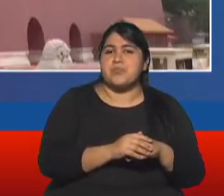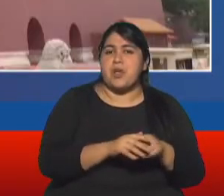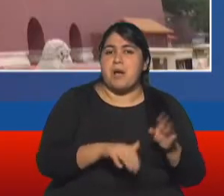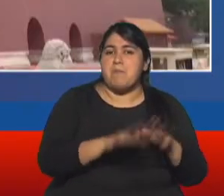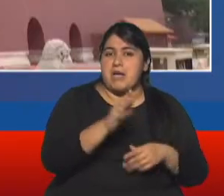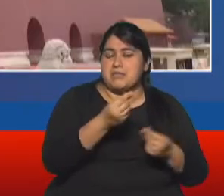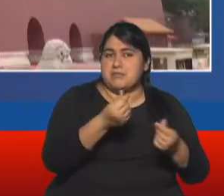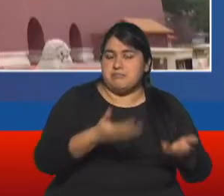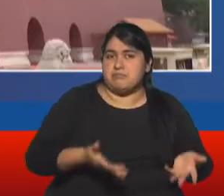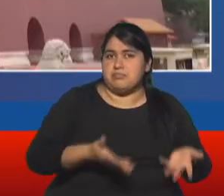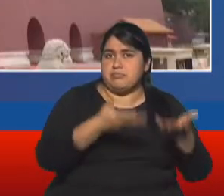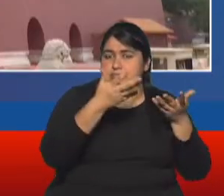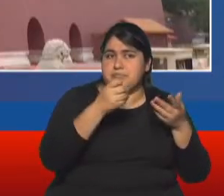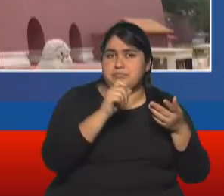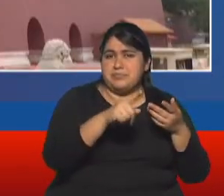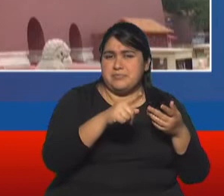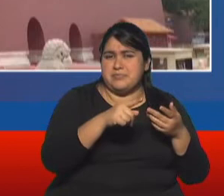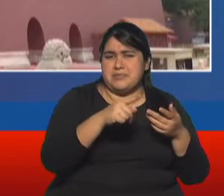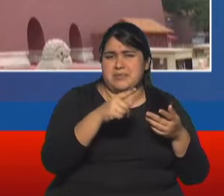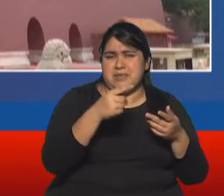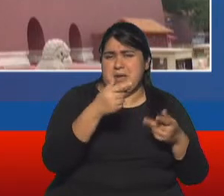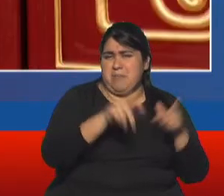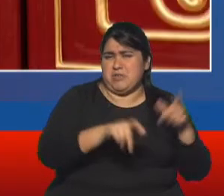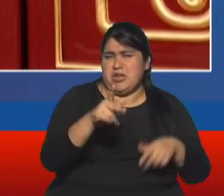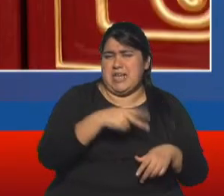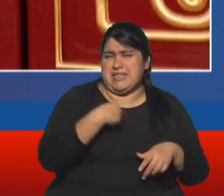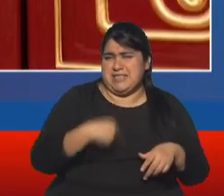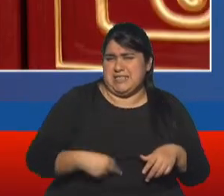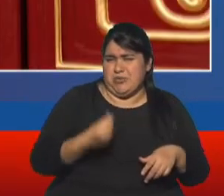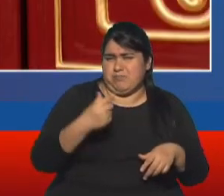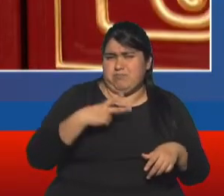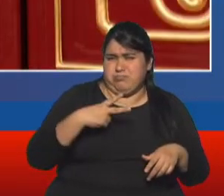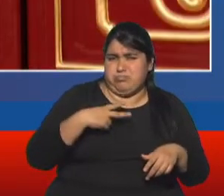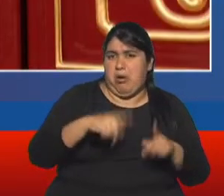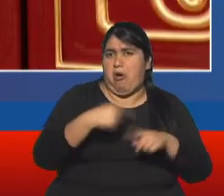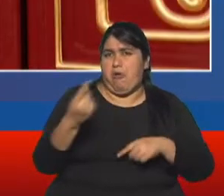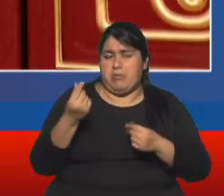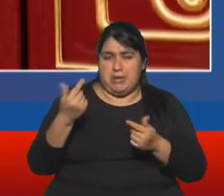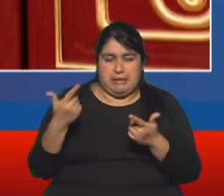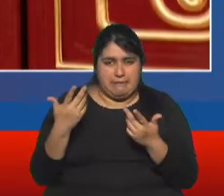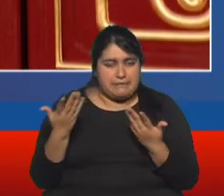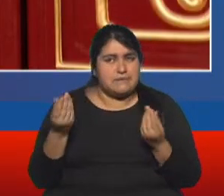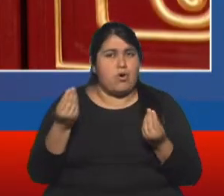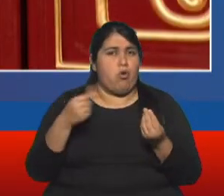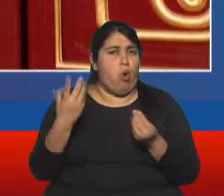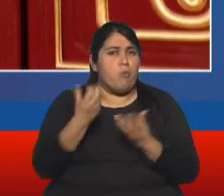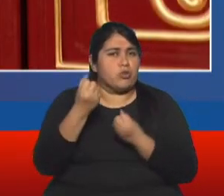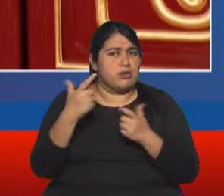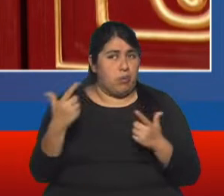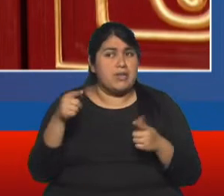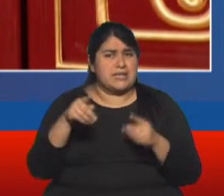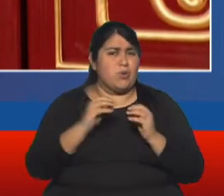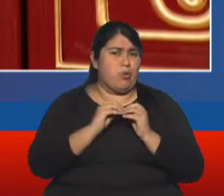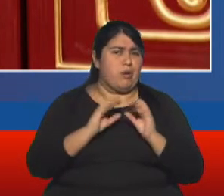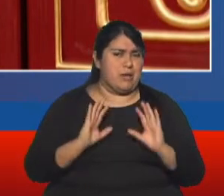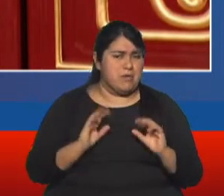tan rápido y acelerado de millones de chinos frente a otros que a lo mejor no encuentran similar situación o oportunidad, es un problema.